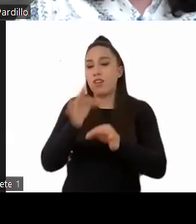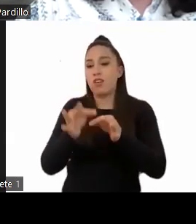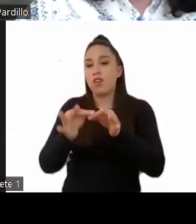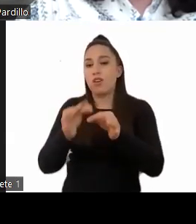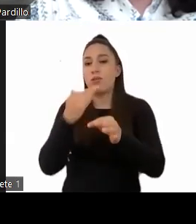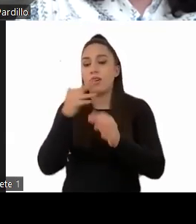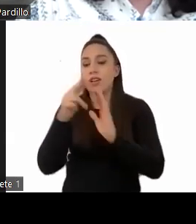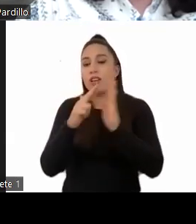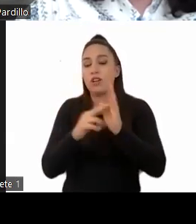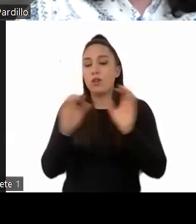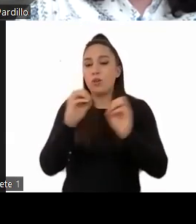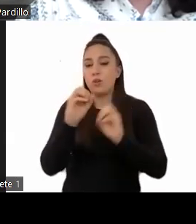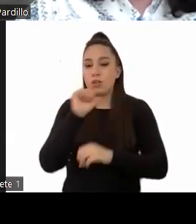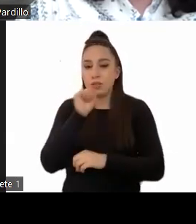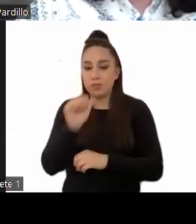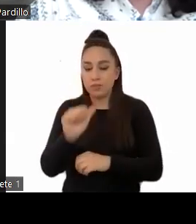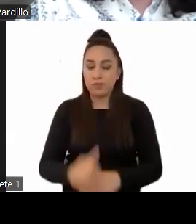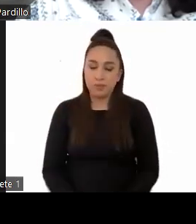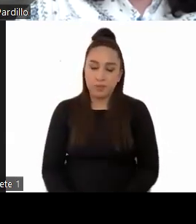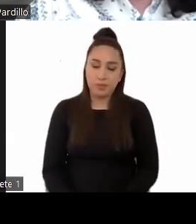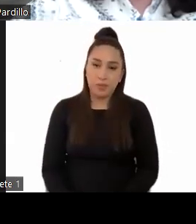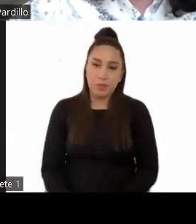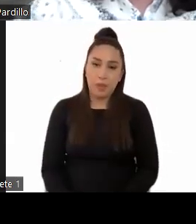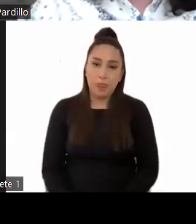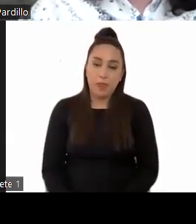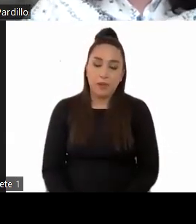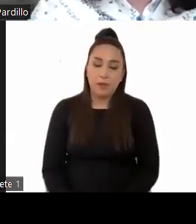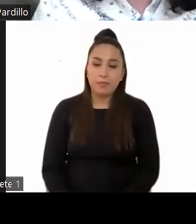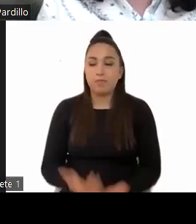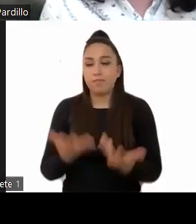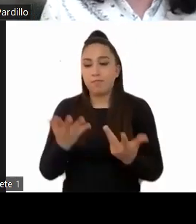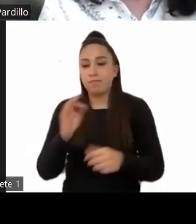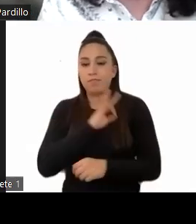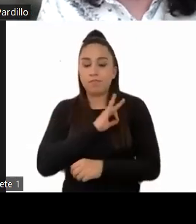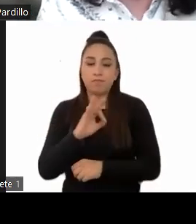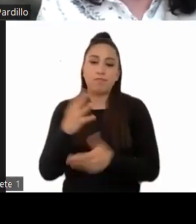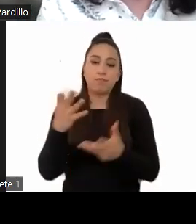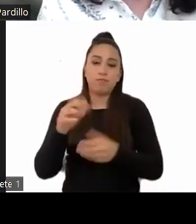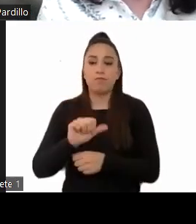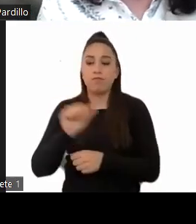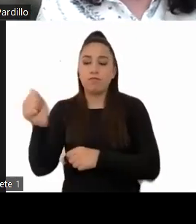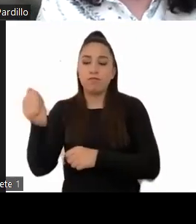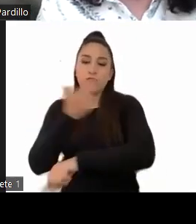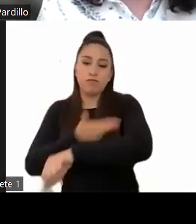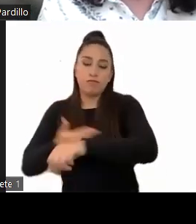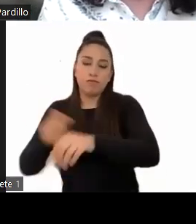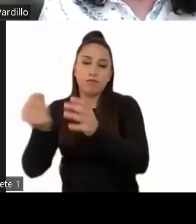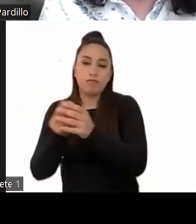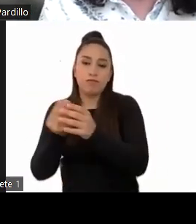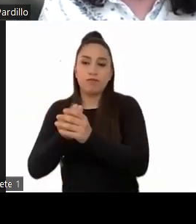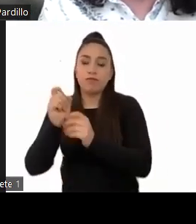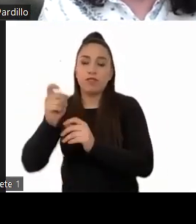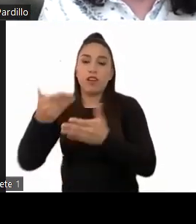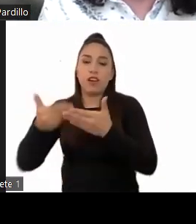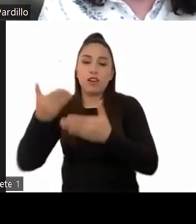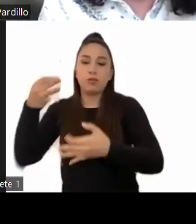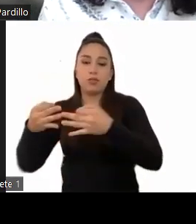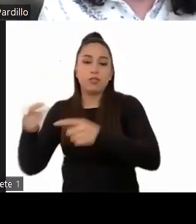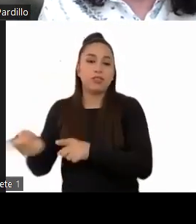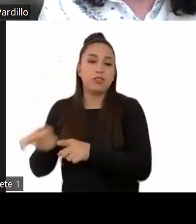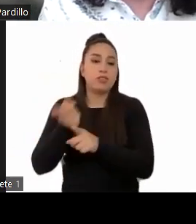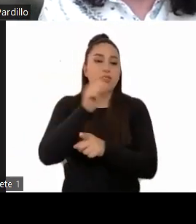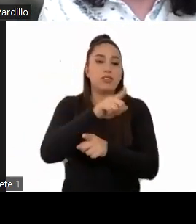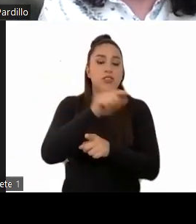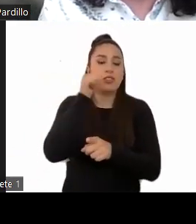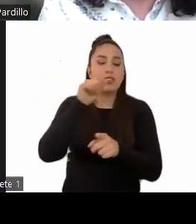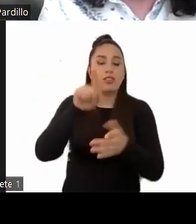alguna acción jurisdiccional o algún mecanismo de control constitucional que ya existen. Y en este punto quiero recordarles lo que